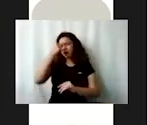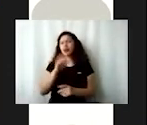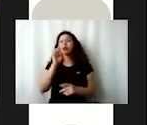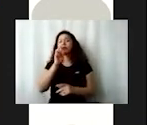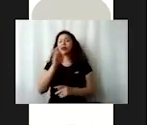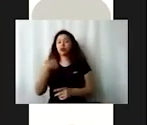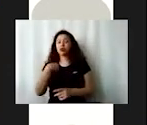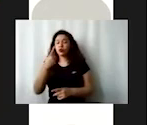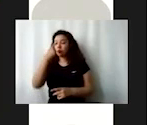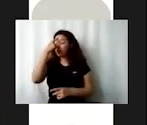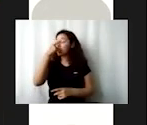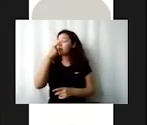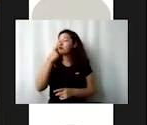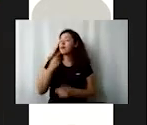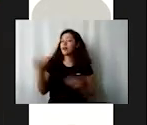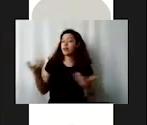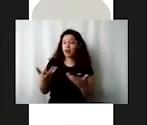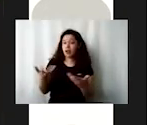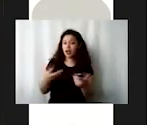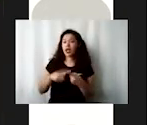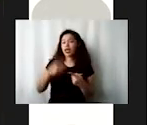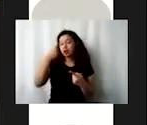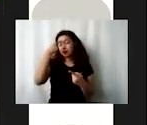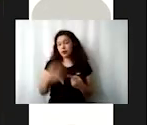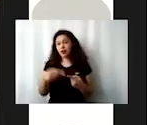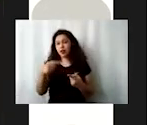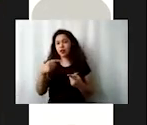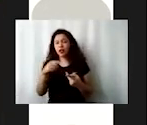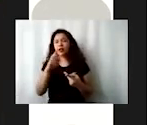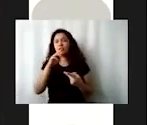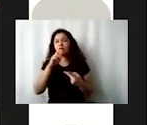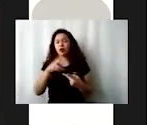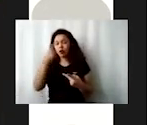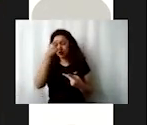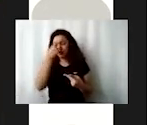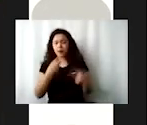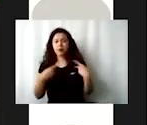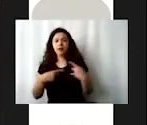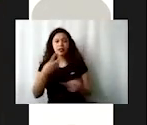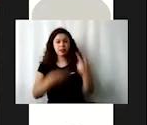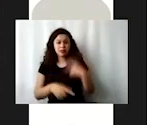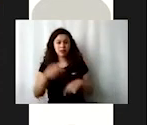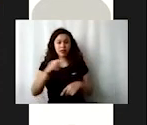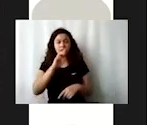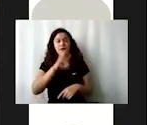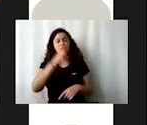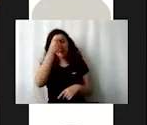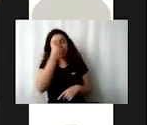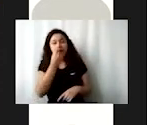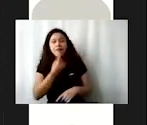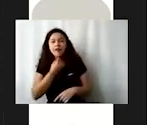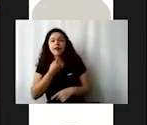tu perfil y para mejorar el perfil para los que vayan llegando, ¿verdad? Entonces,